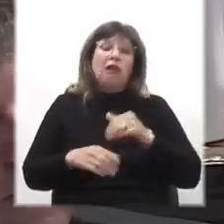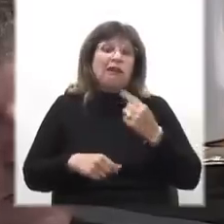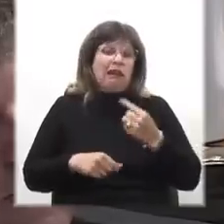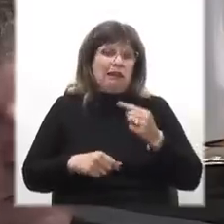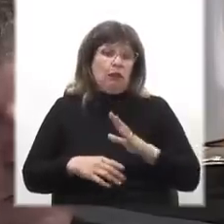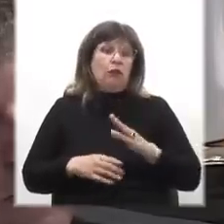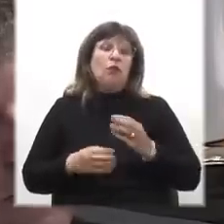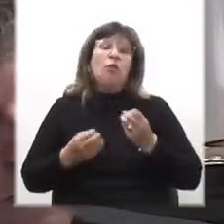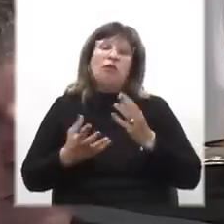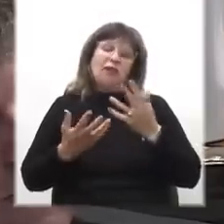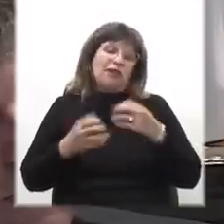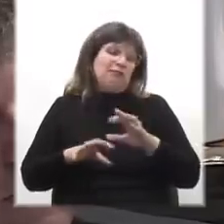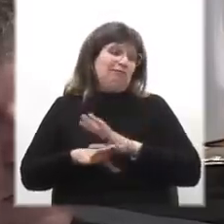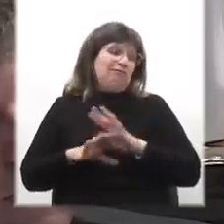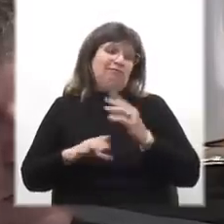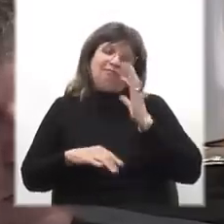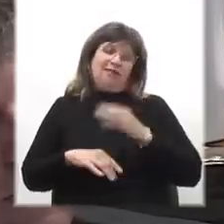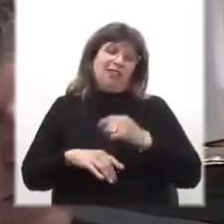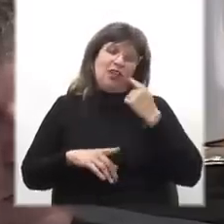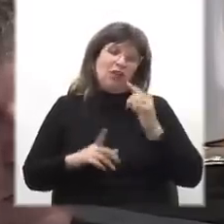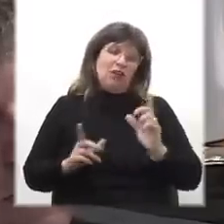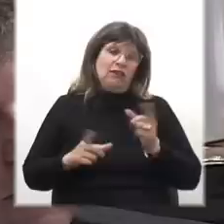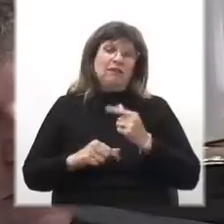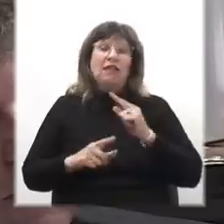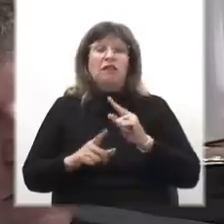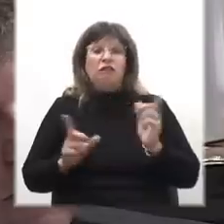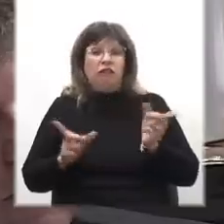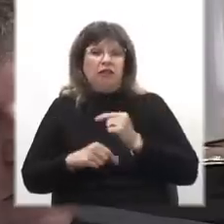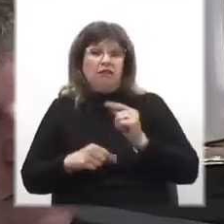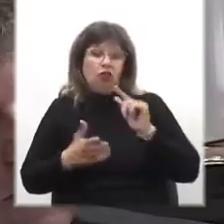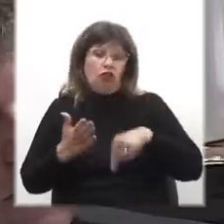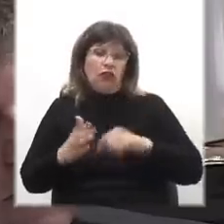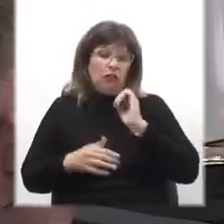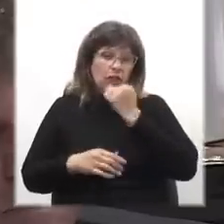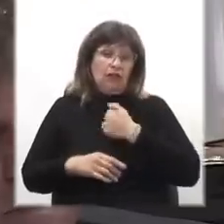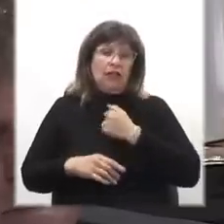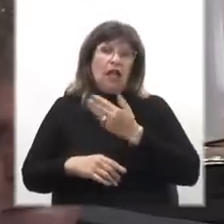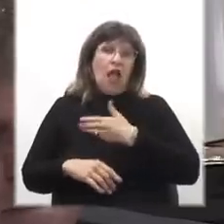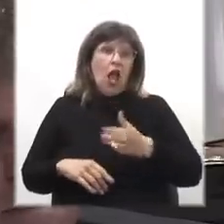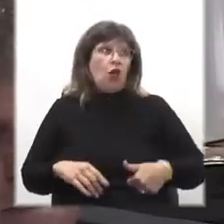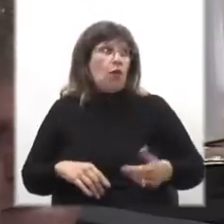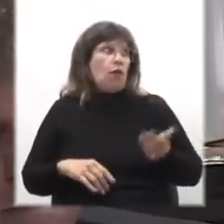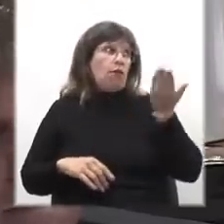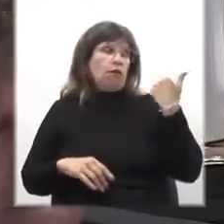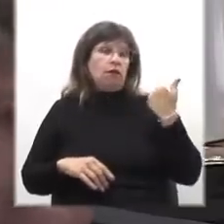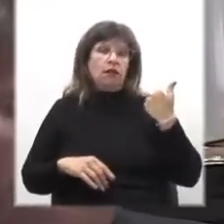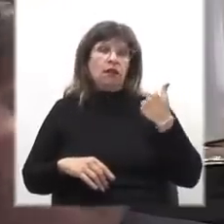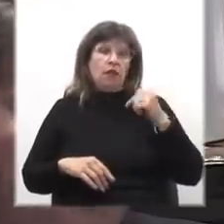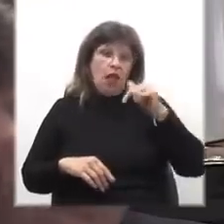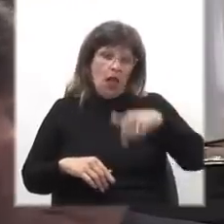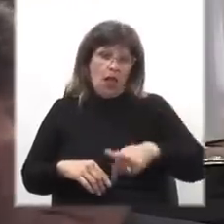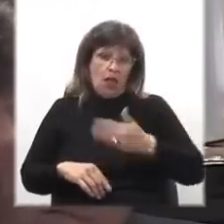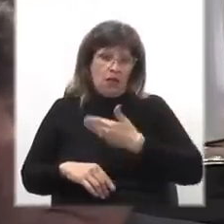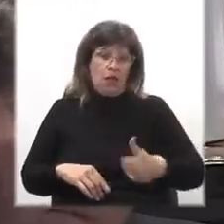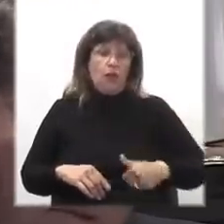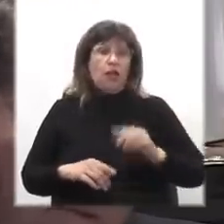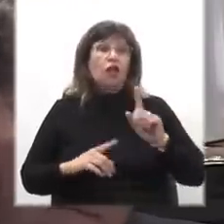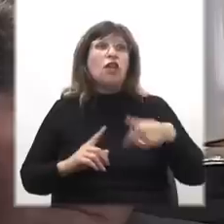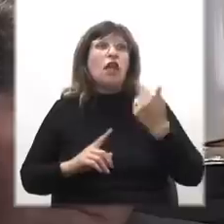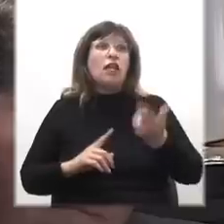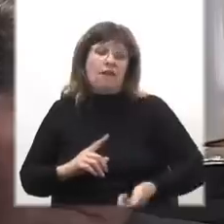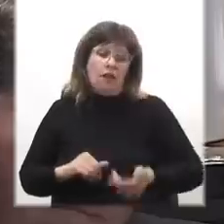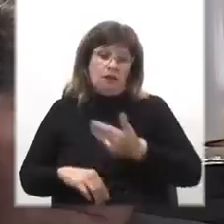Porque no creo que quieran terminar, porque se le terminan los contratos confidenciales al gobierno que pasó, a este gobierno y al que viene.